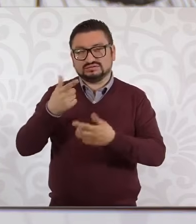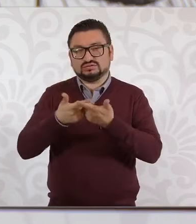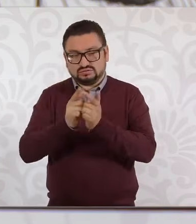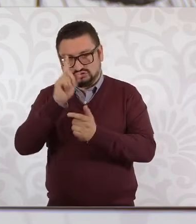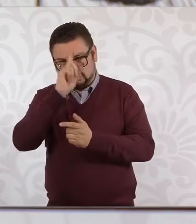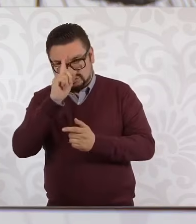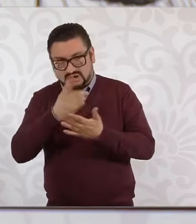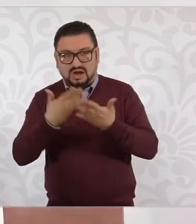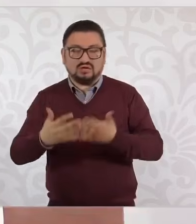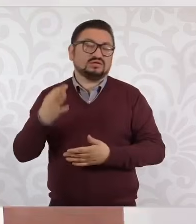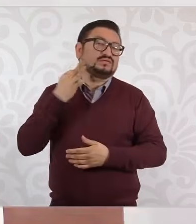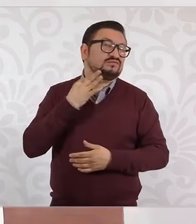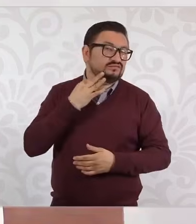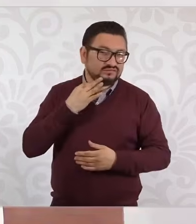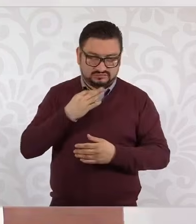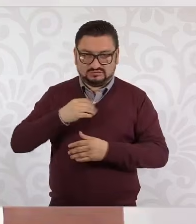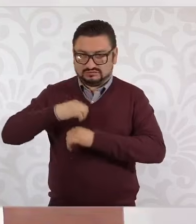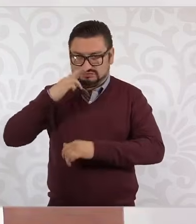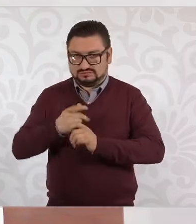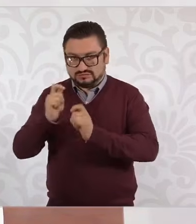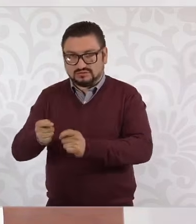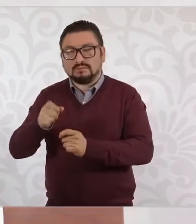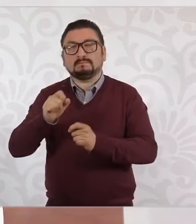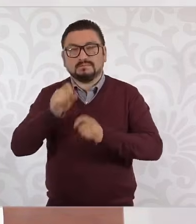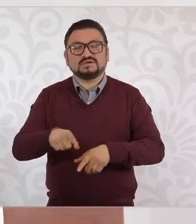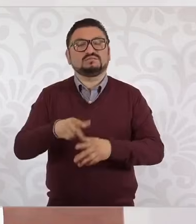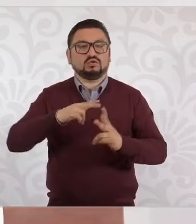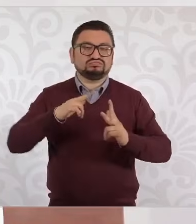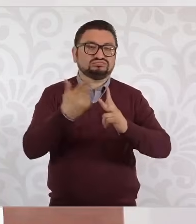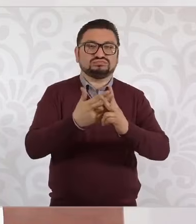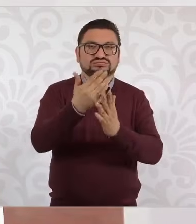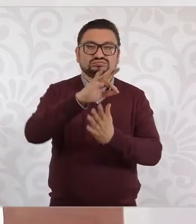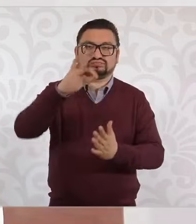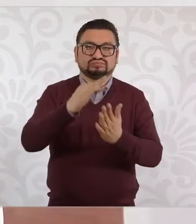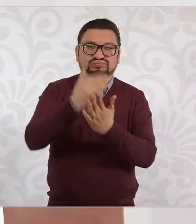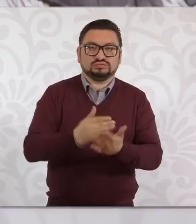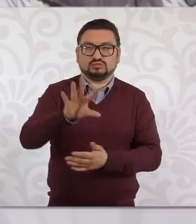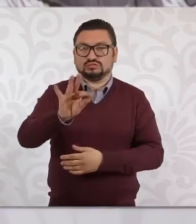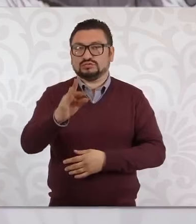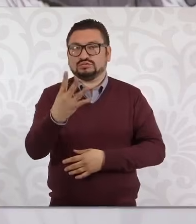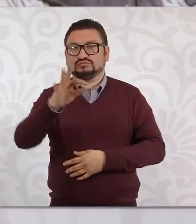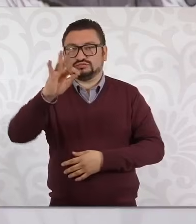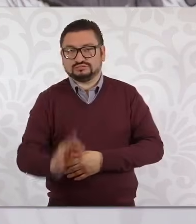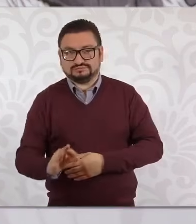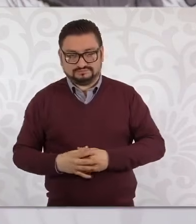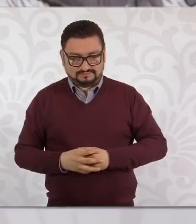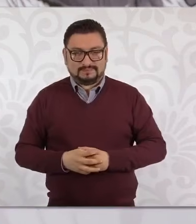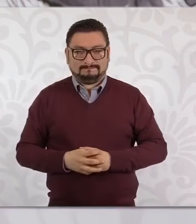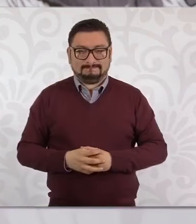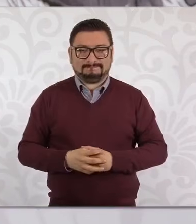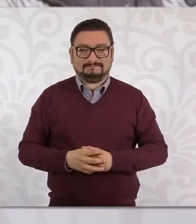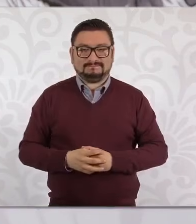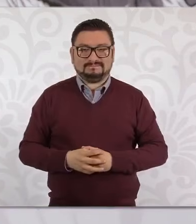y hoy como fiscal general de la República, pues hemos bajado los homicidios en 44%. Es decir, es